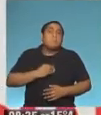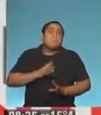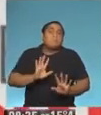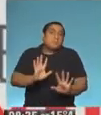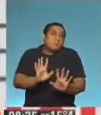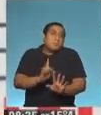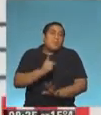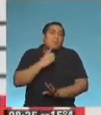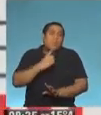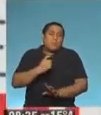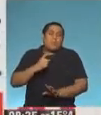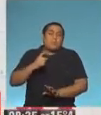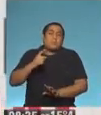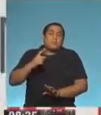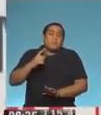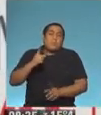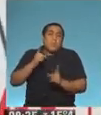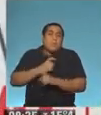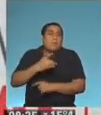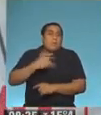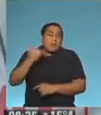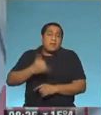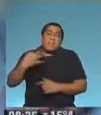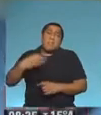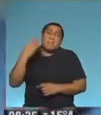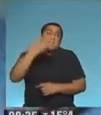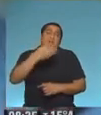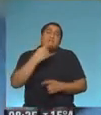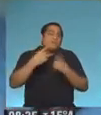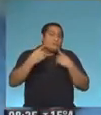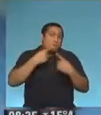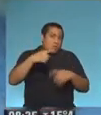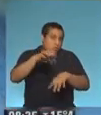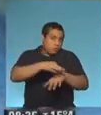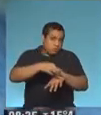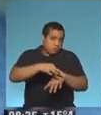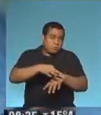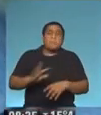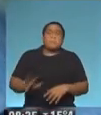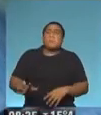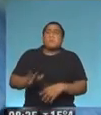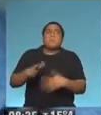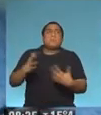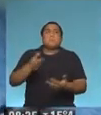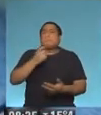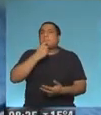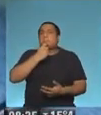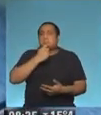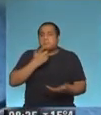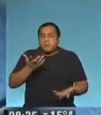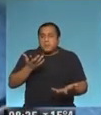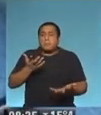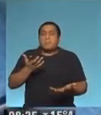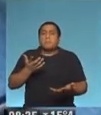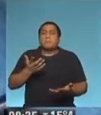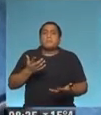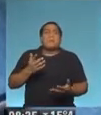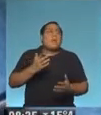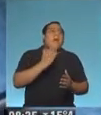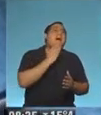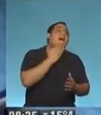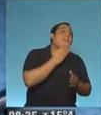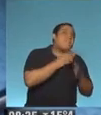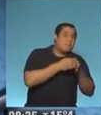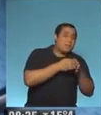descompensación. La persona tiene que consultar. Si tomamos desde abril o